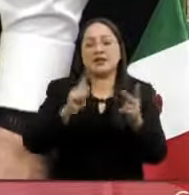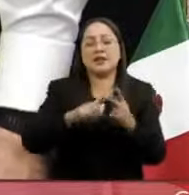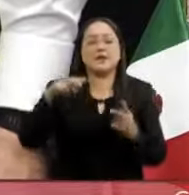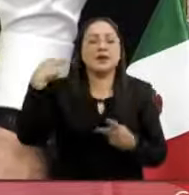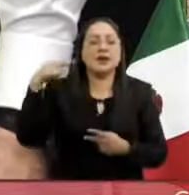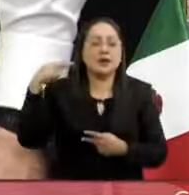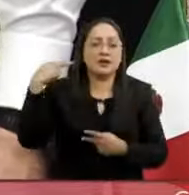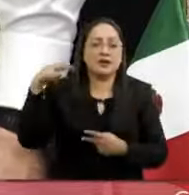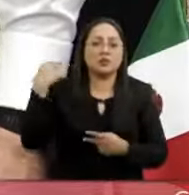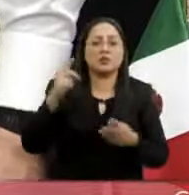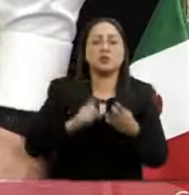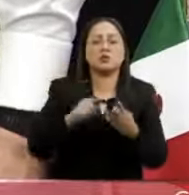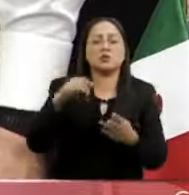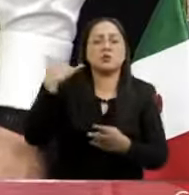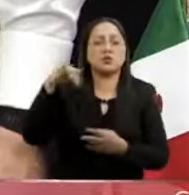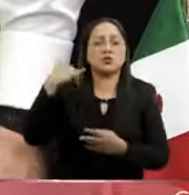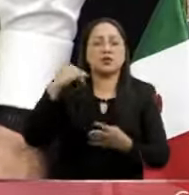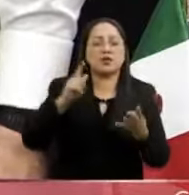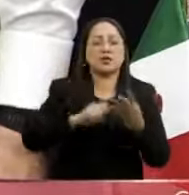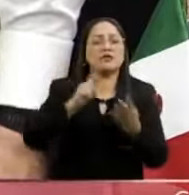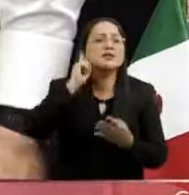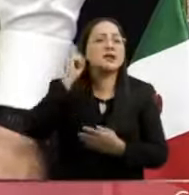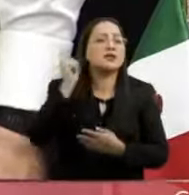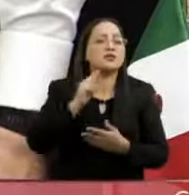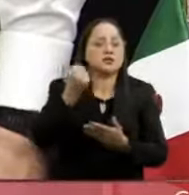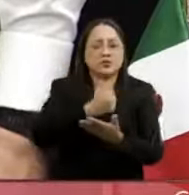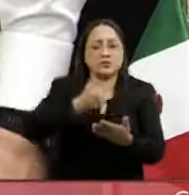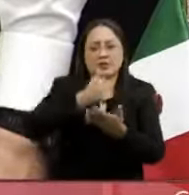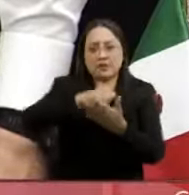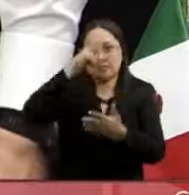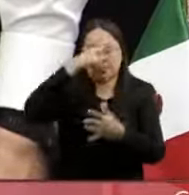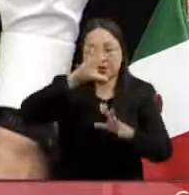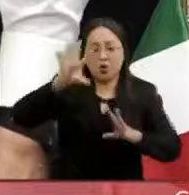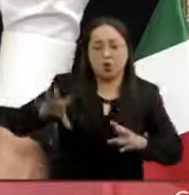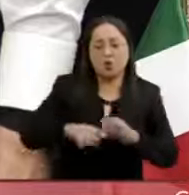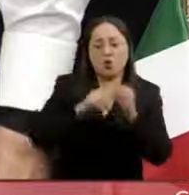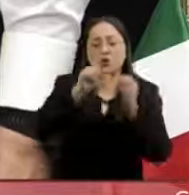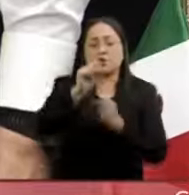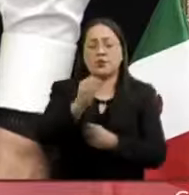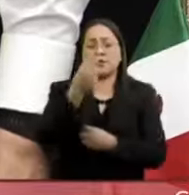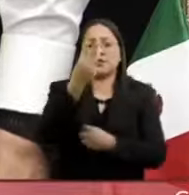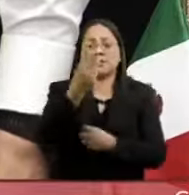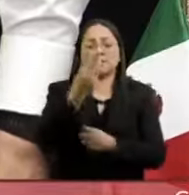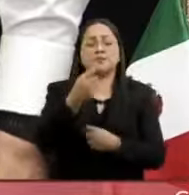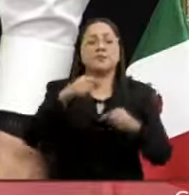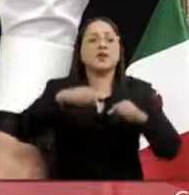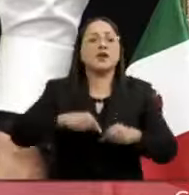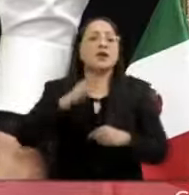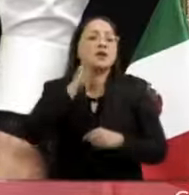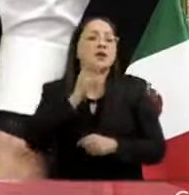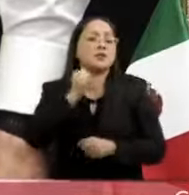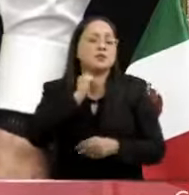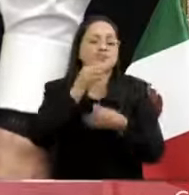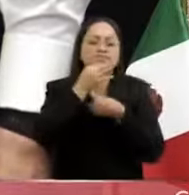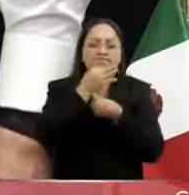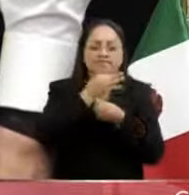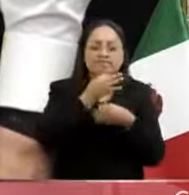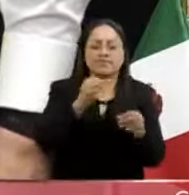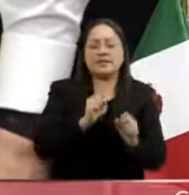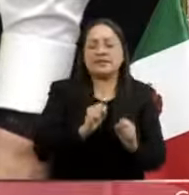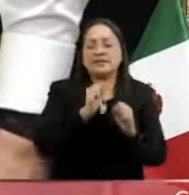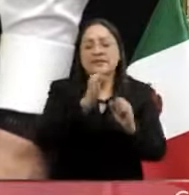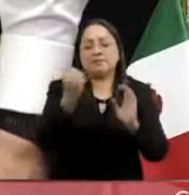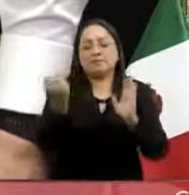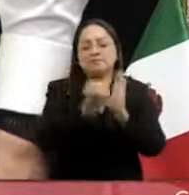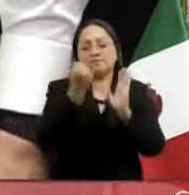Veracruz de Ignacio de la Llave, Yucatán, Zacatecas y el de la Ciudad de México, la Cámara de Senadores declara aprobado